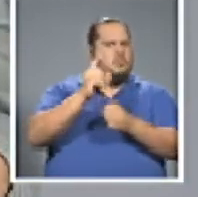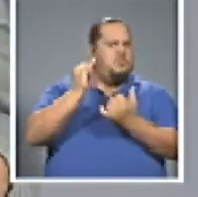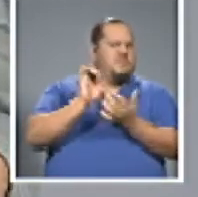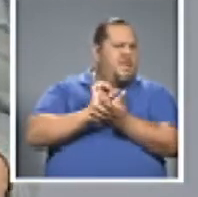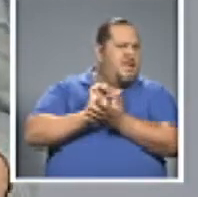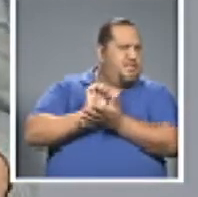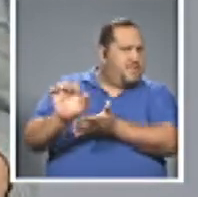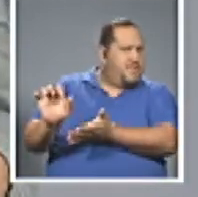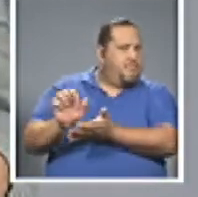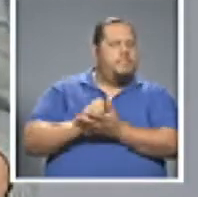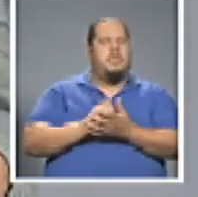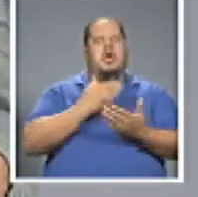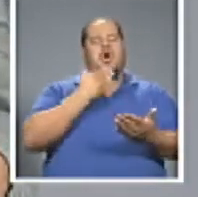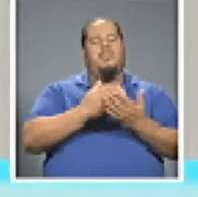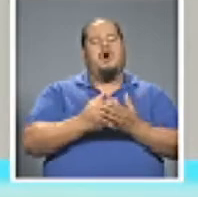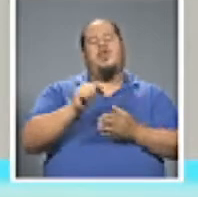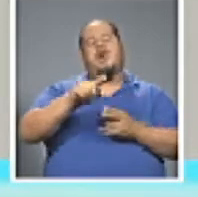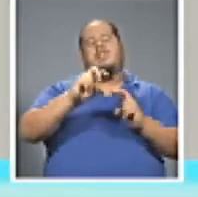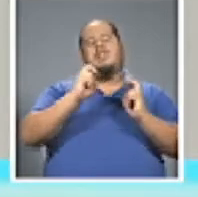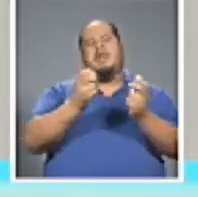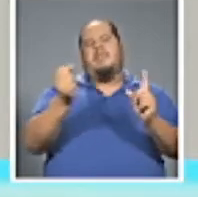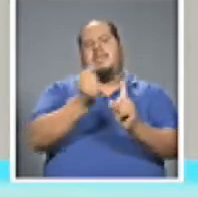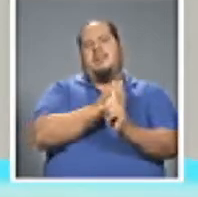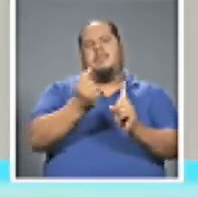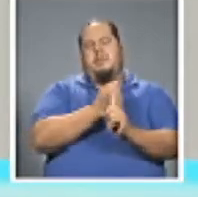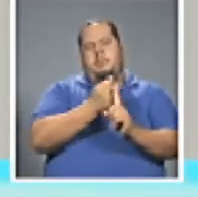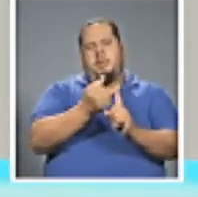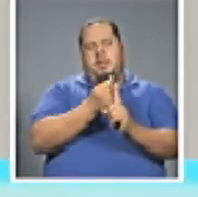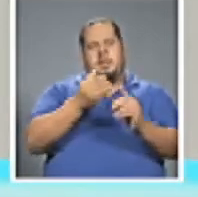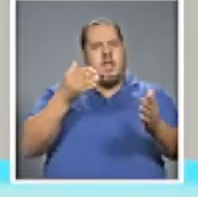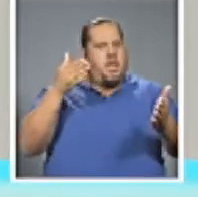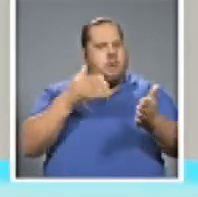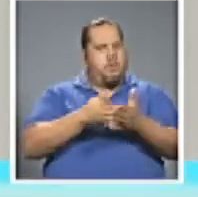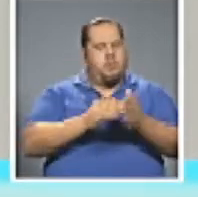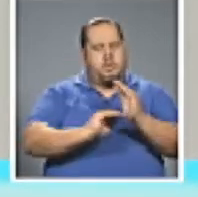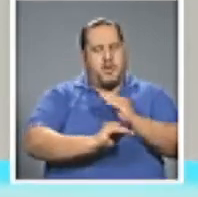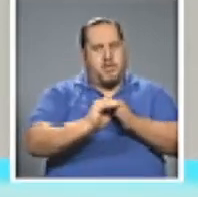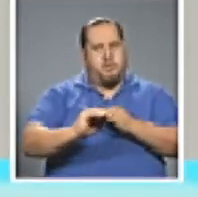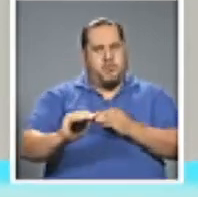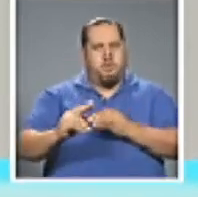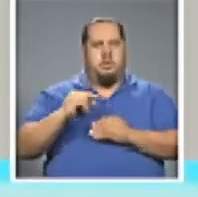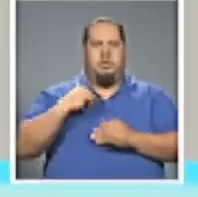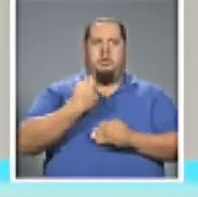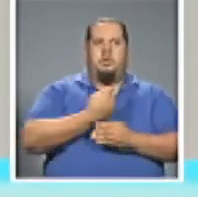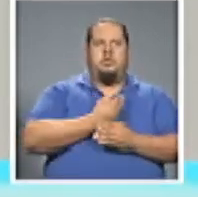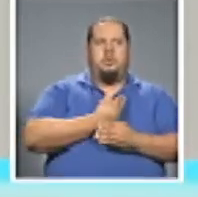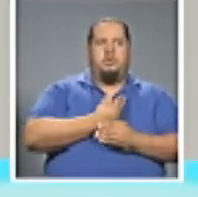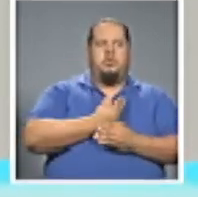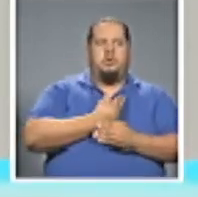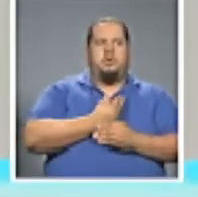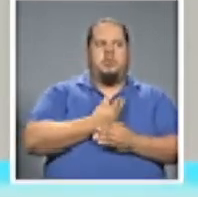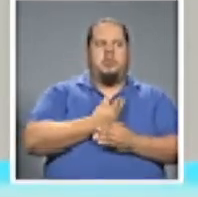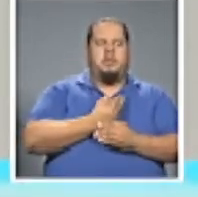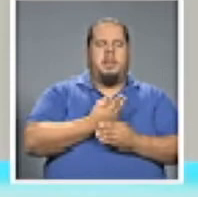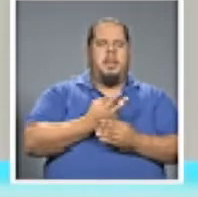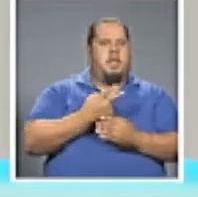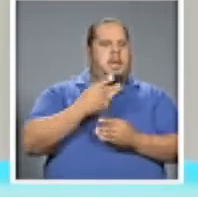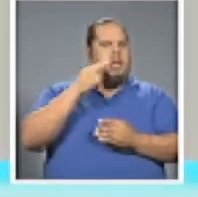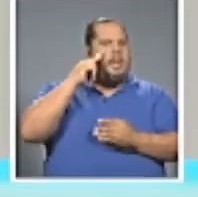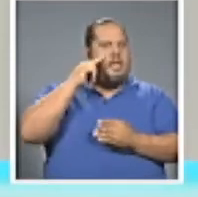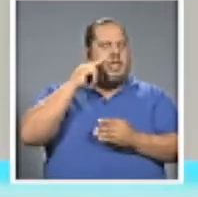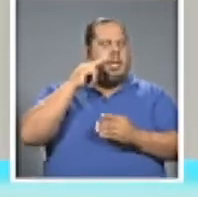Este tema de la violencia contra los niños, y nosotros apodamos este fenómeno